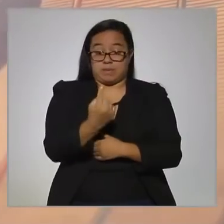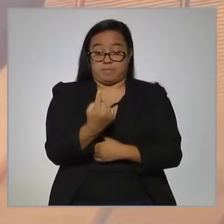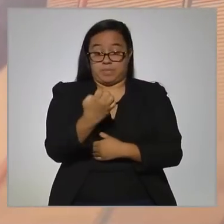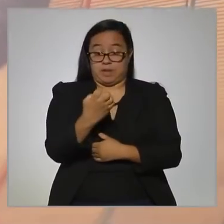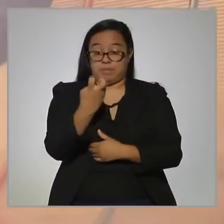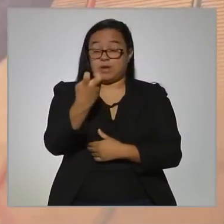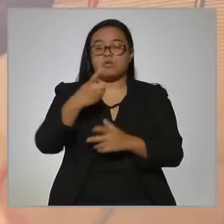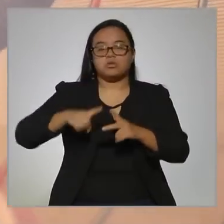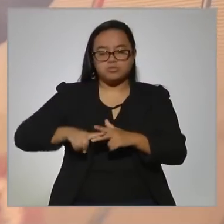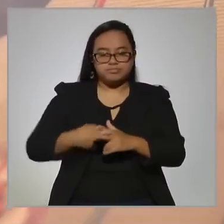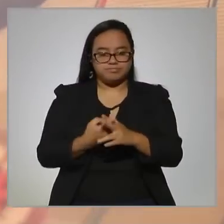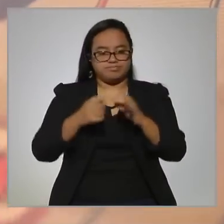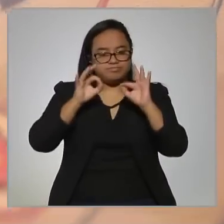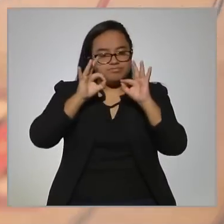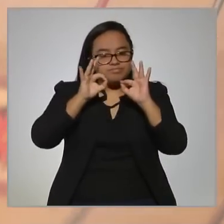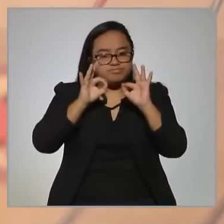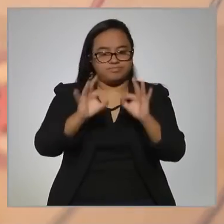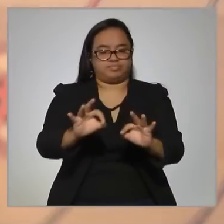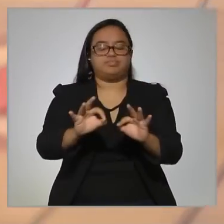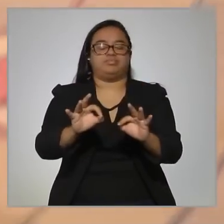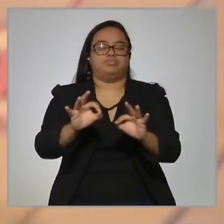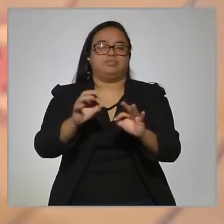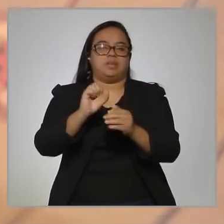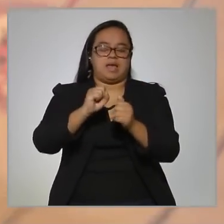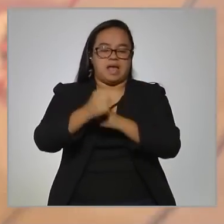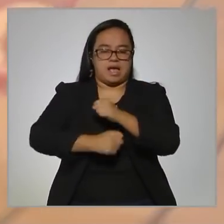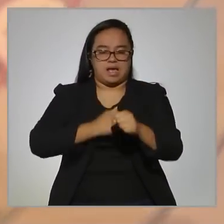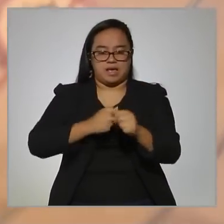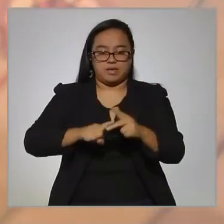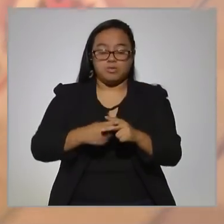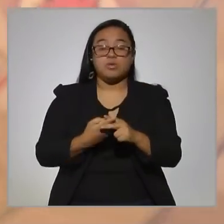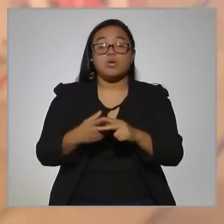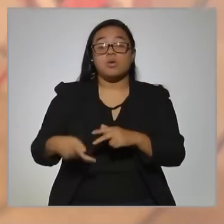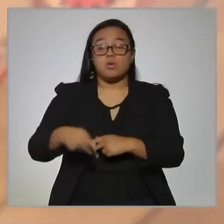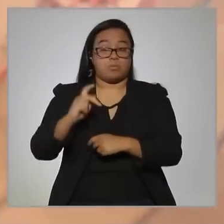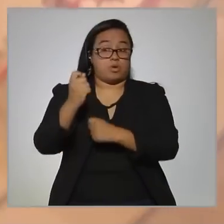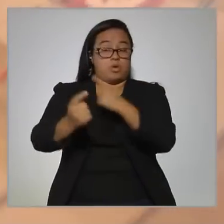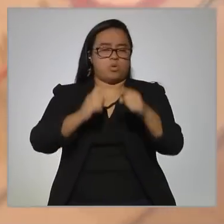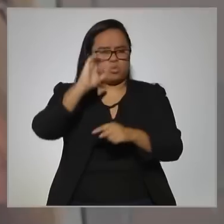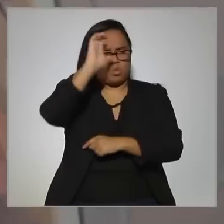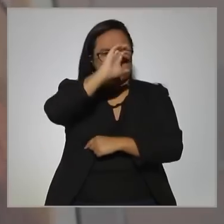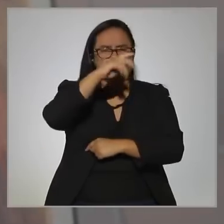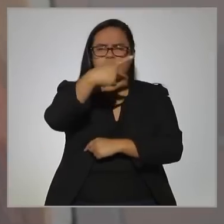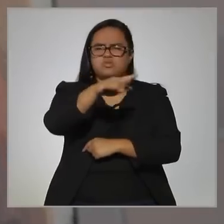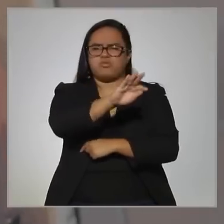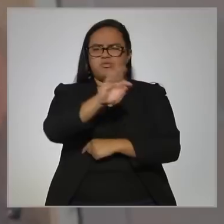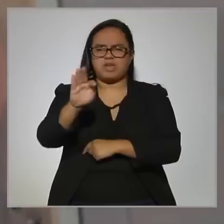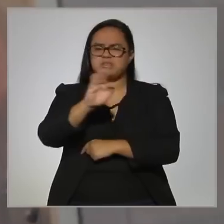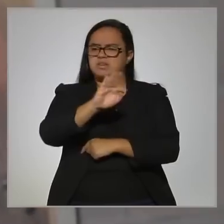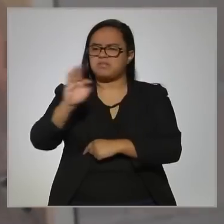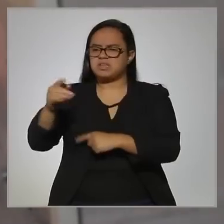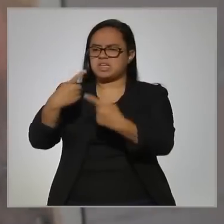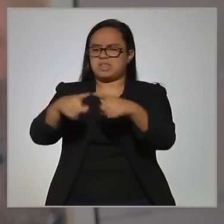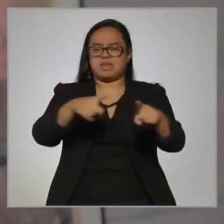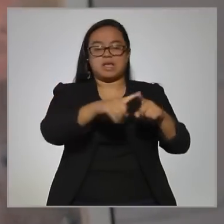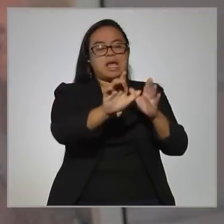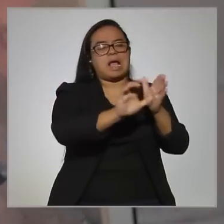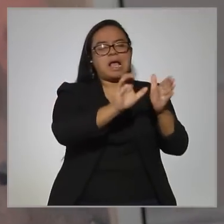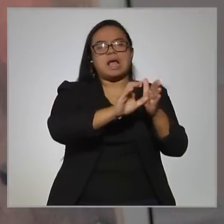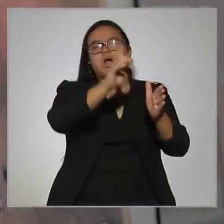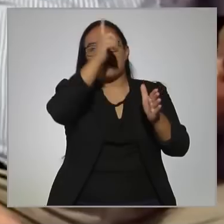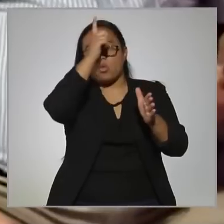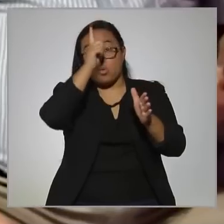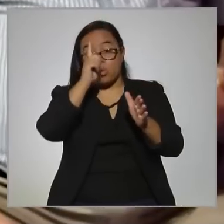como el inicio oficial del año, aunque diversas culturas celebran en fechas distintas, siguiendo calendarios